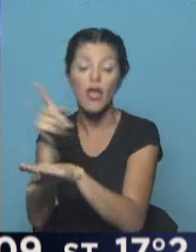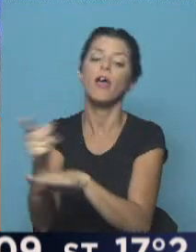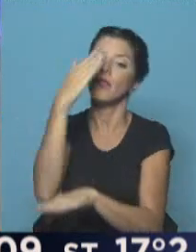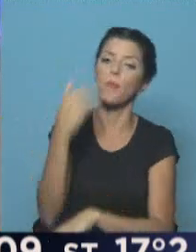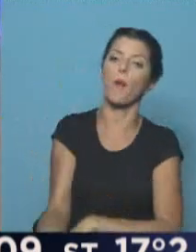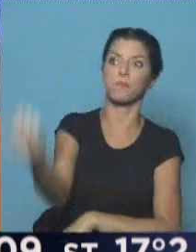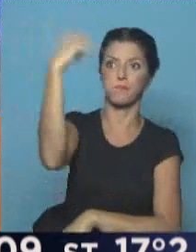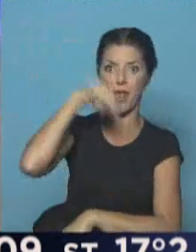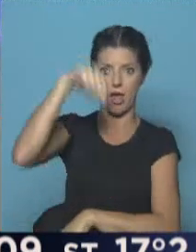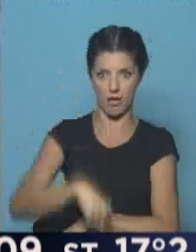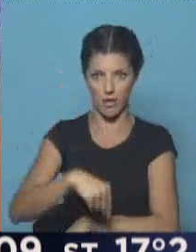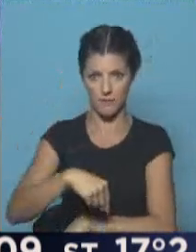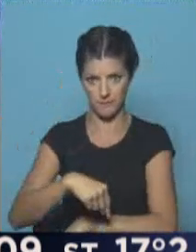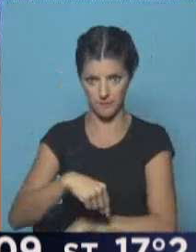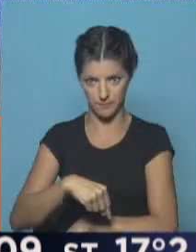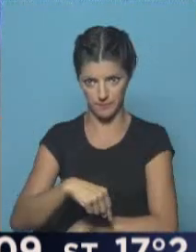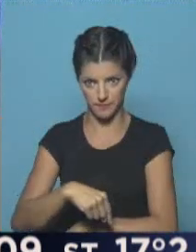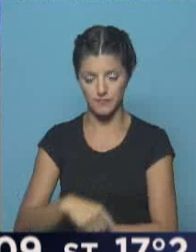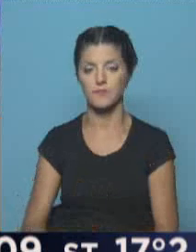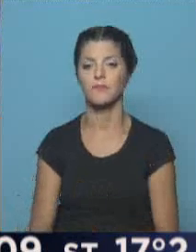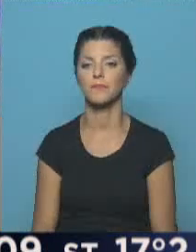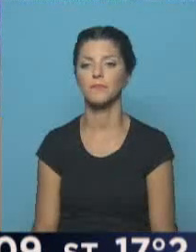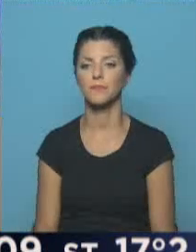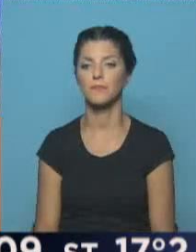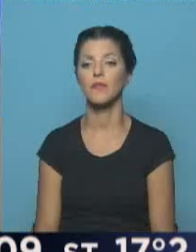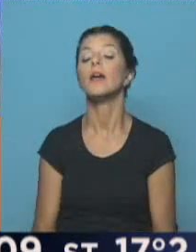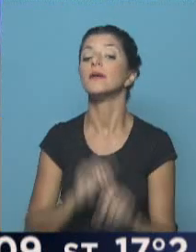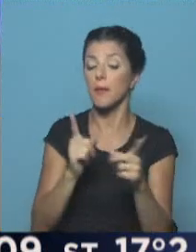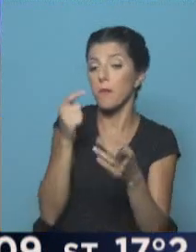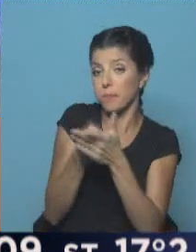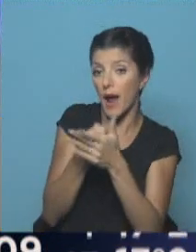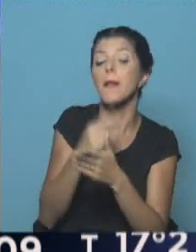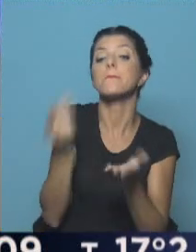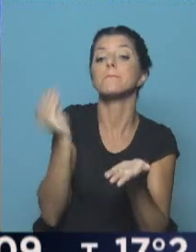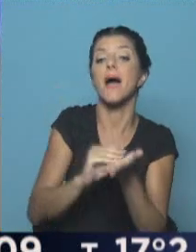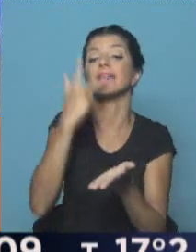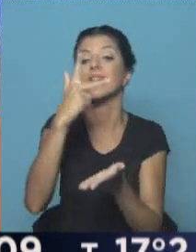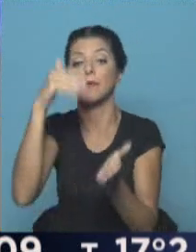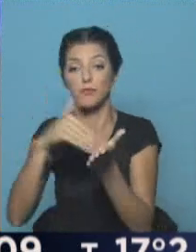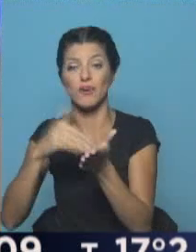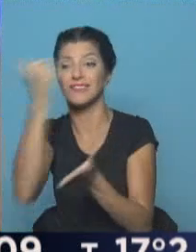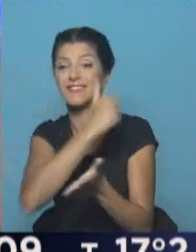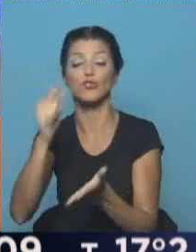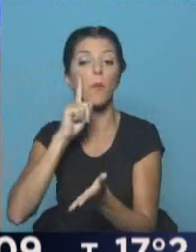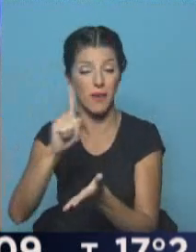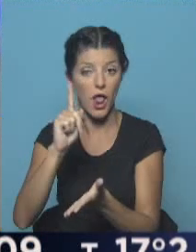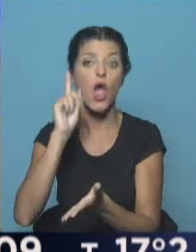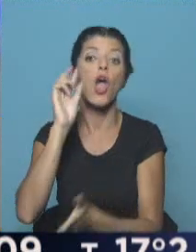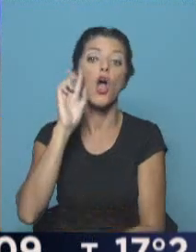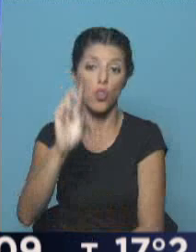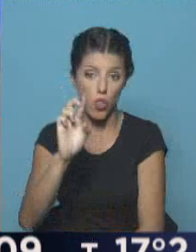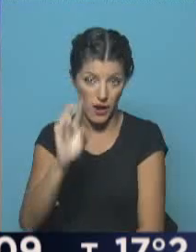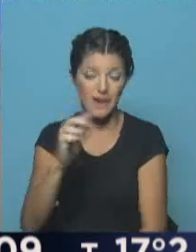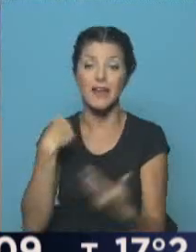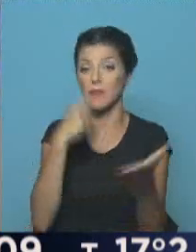rescindir también el contrato, pero en este caso de la AFA, y más los 3,600,000 dólares que se le debe a todo el cuerpo